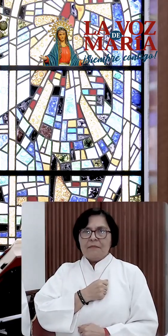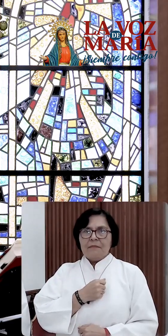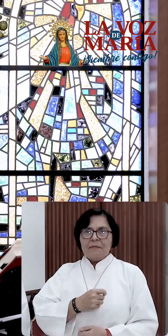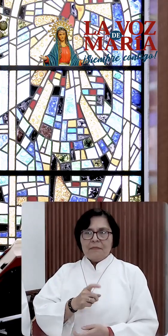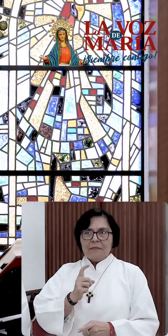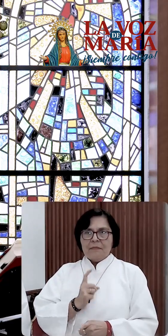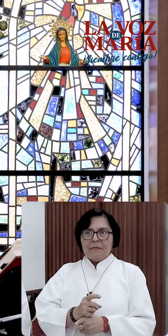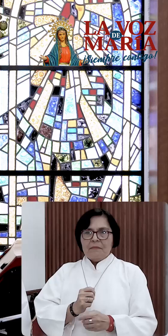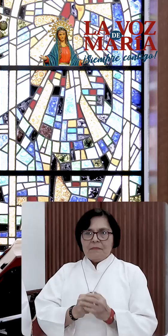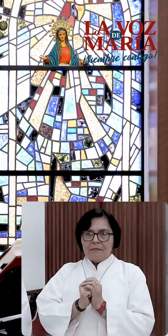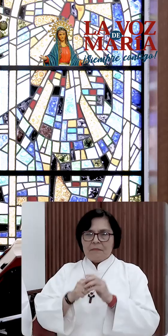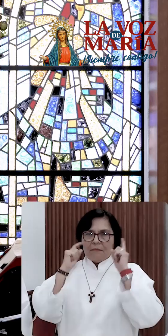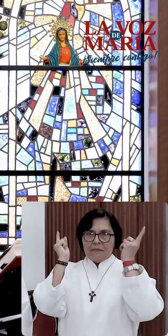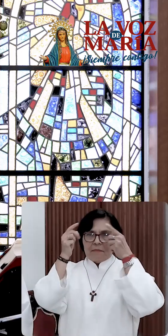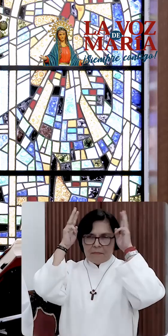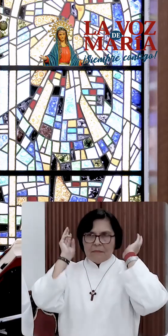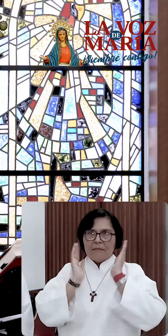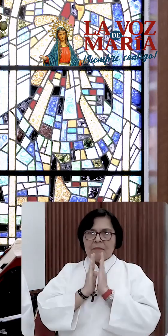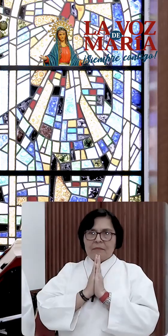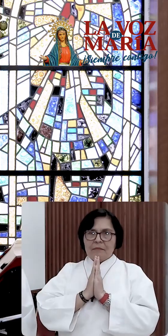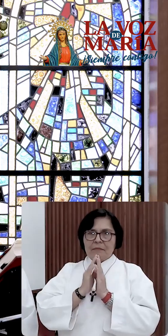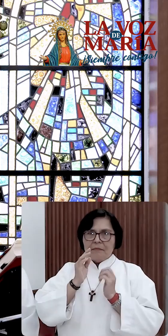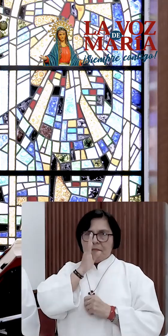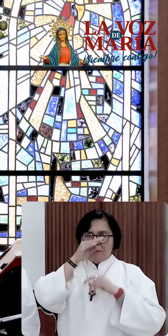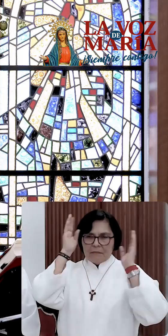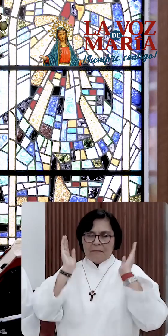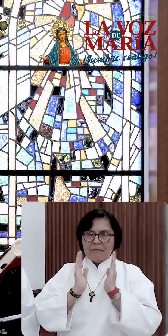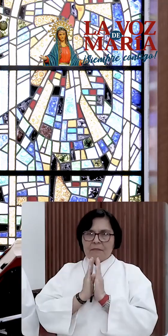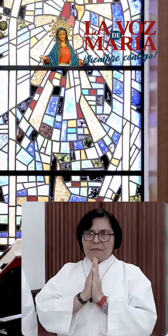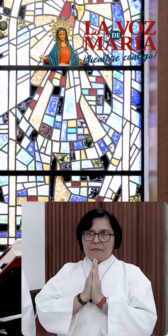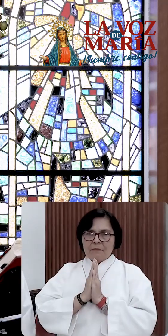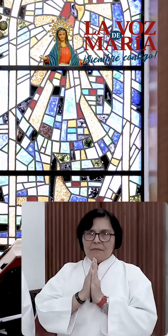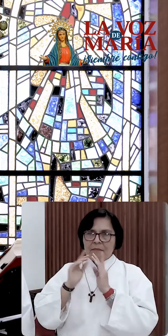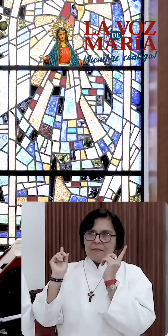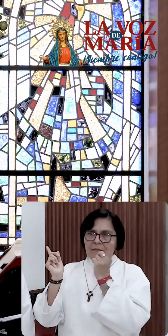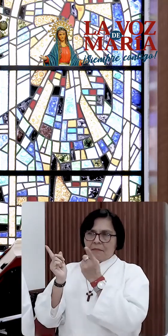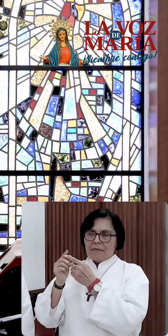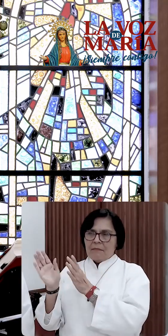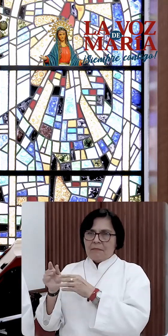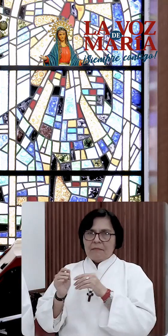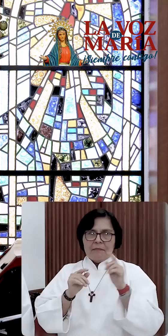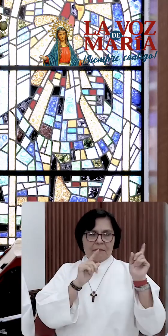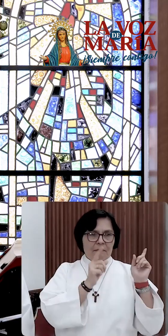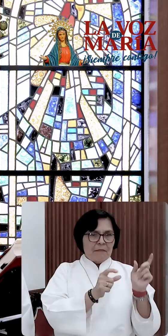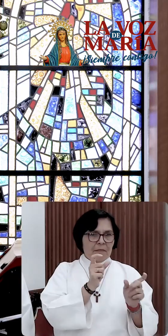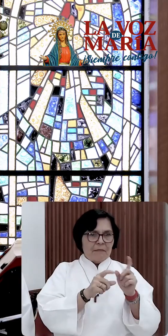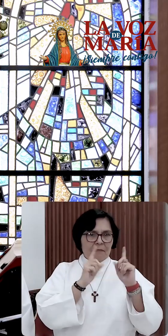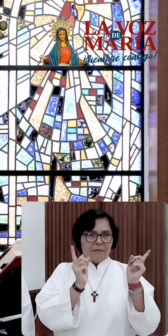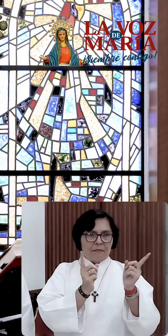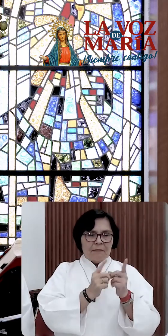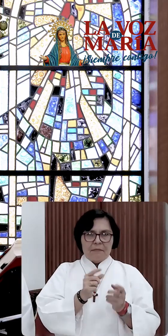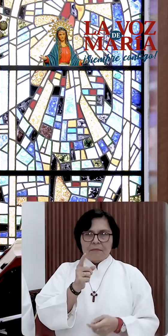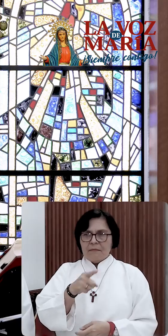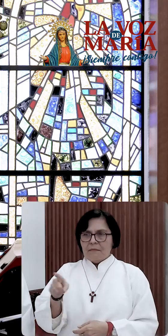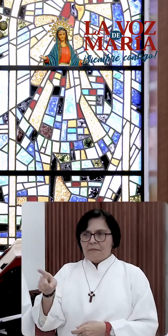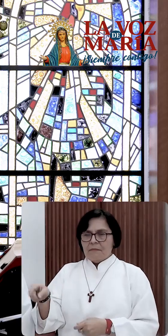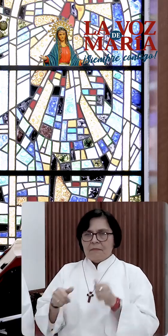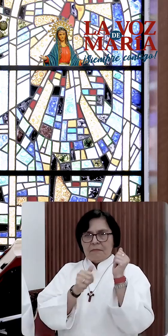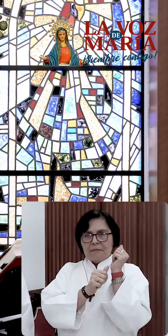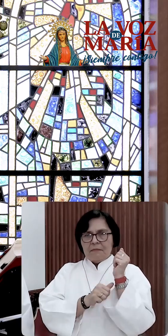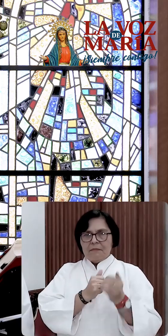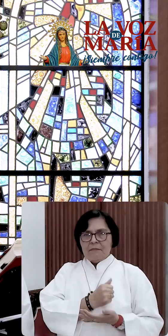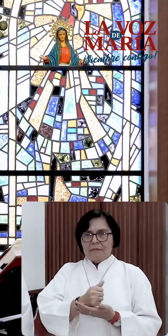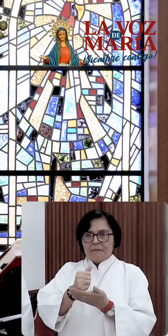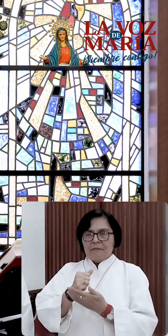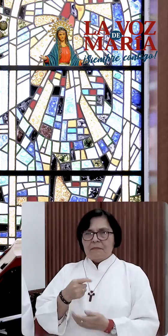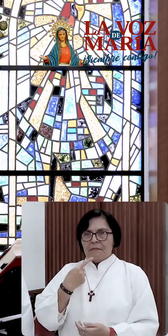por mi gran culpa. Por eso ruego a Santa María, siempre Virgen, a los ángeles y a los santos, y a